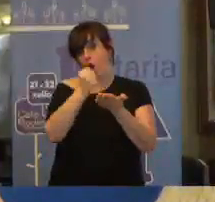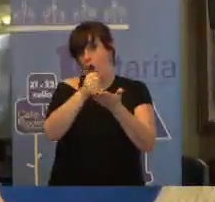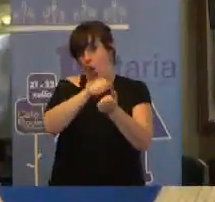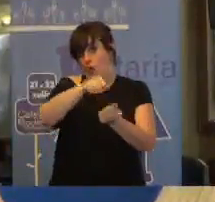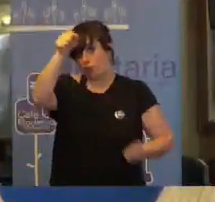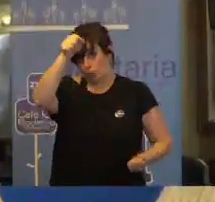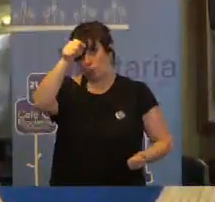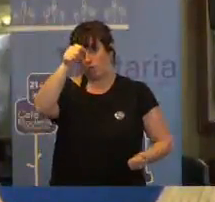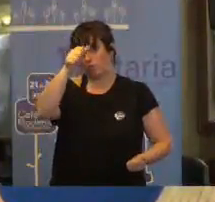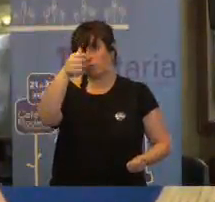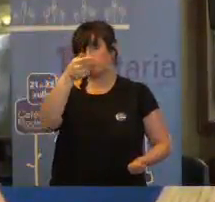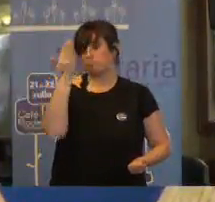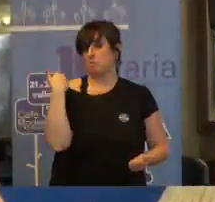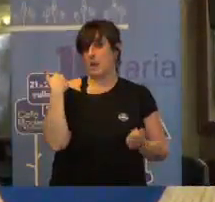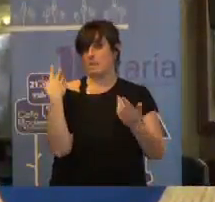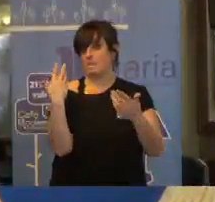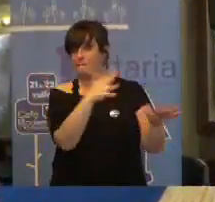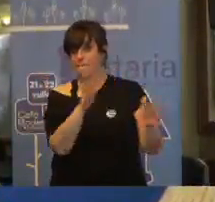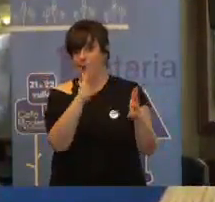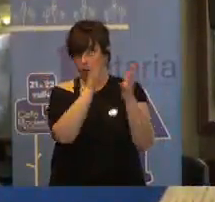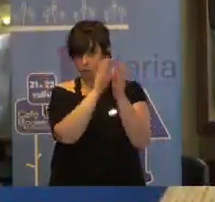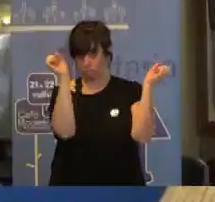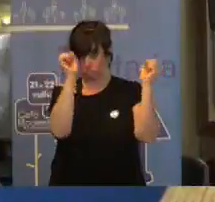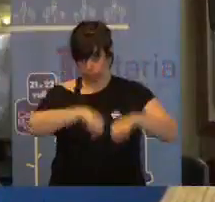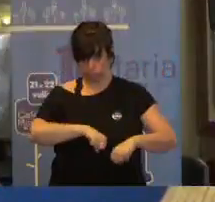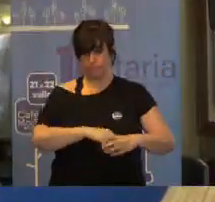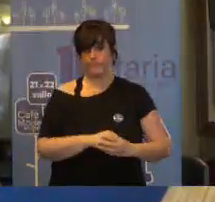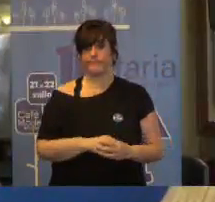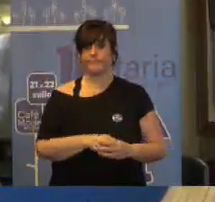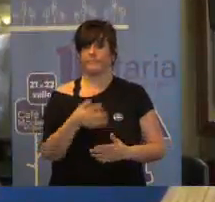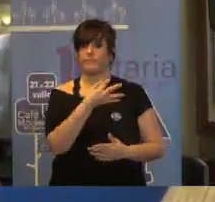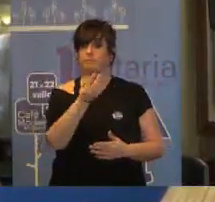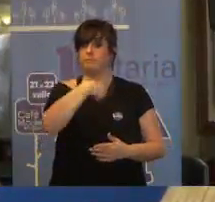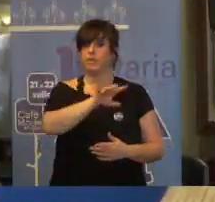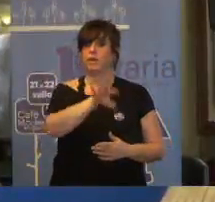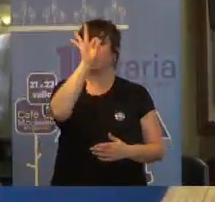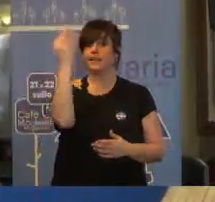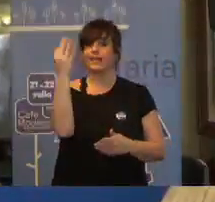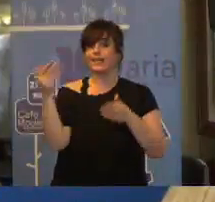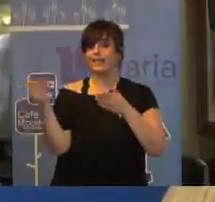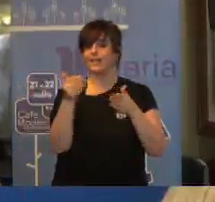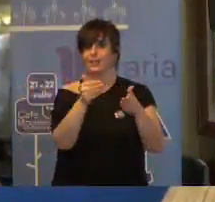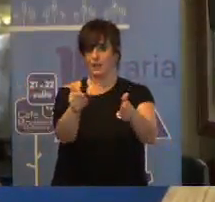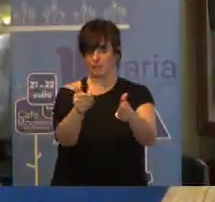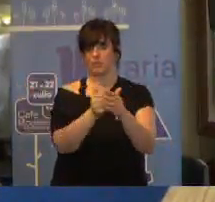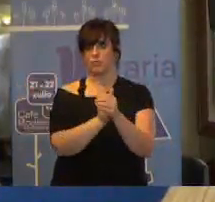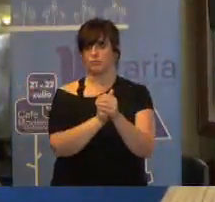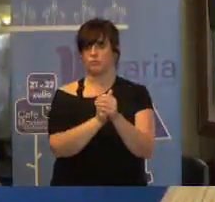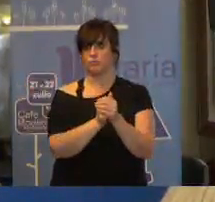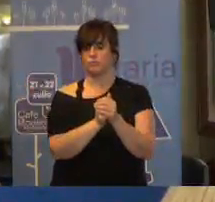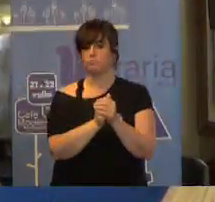no plenario de marzo de Marea e decidimos emprender un camiño no que poñer en